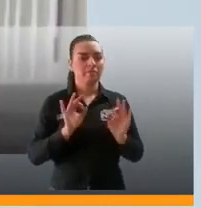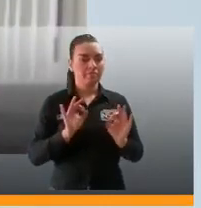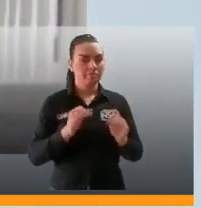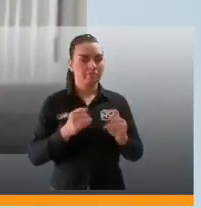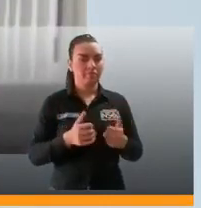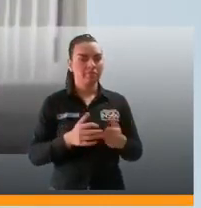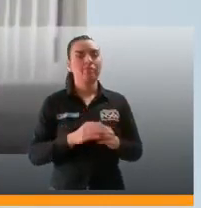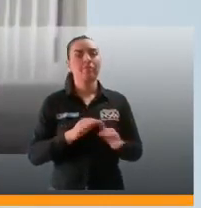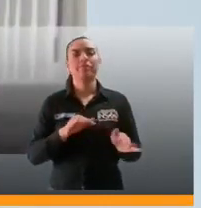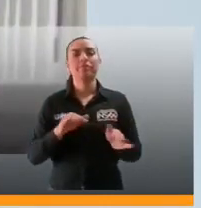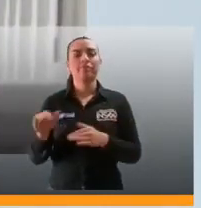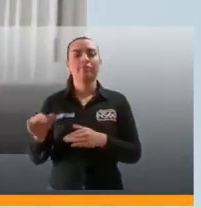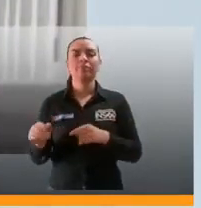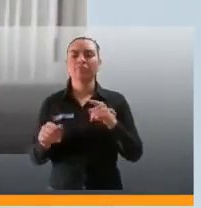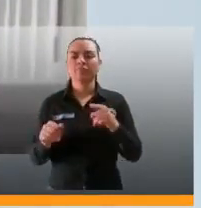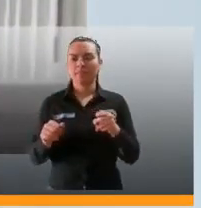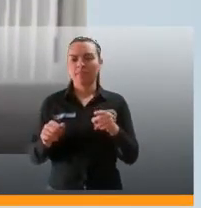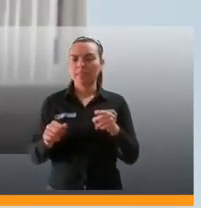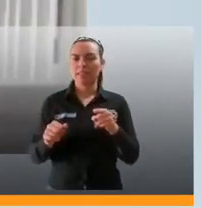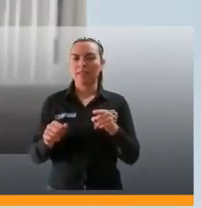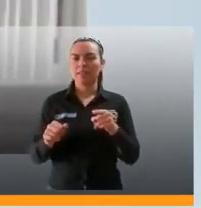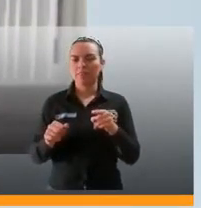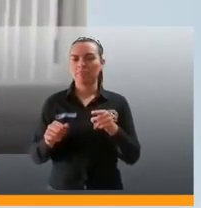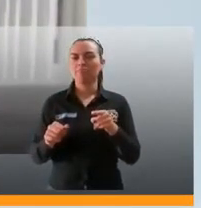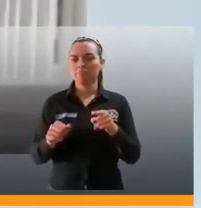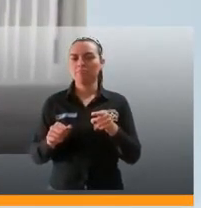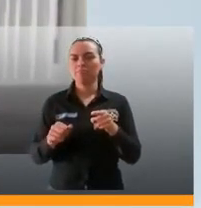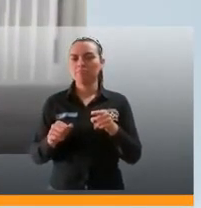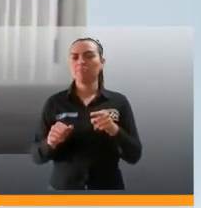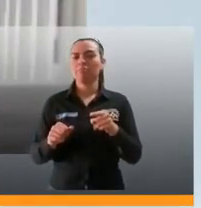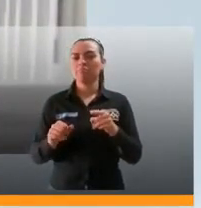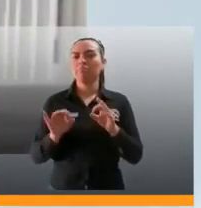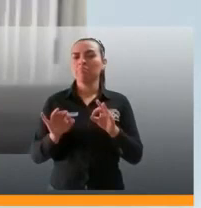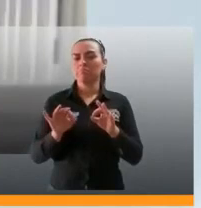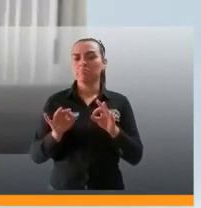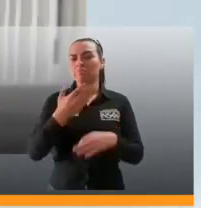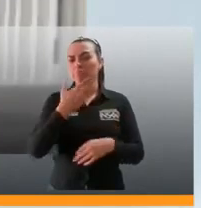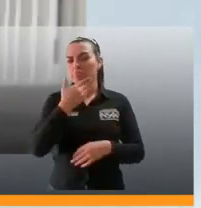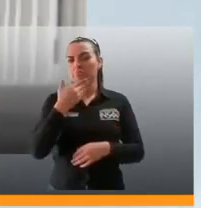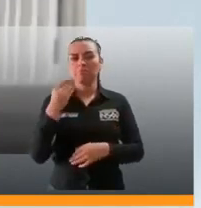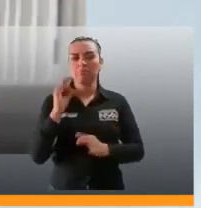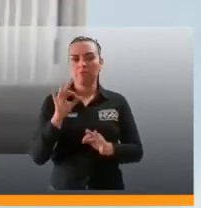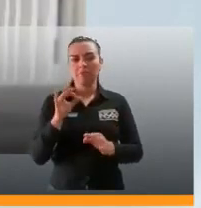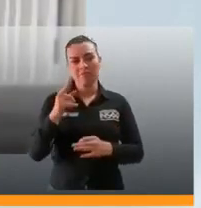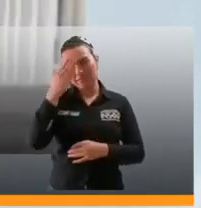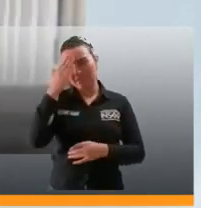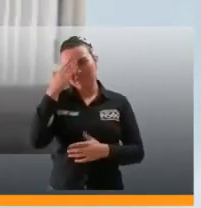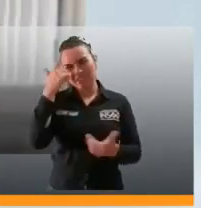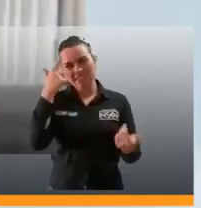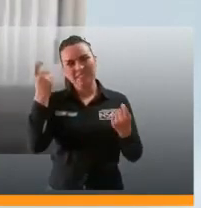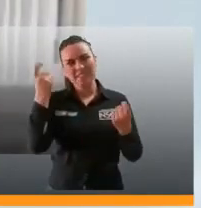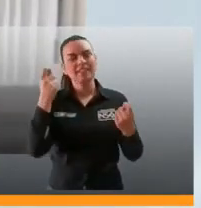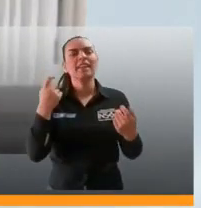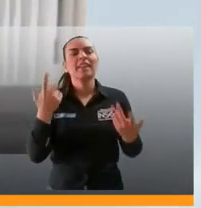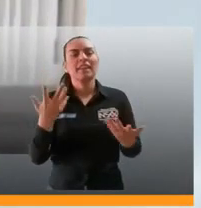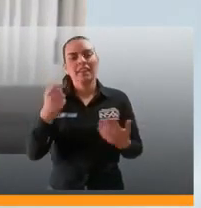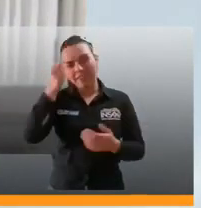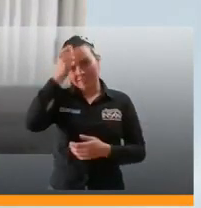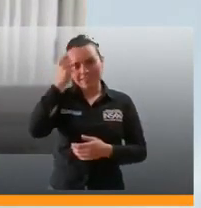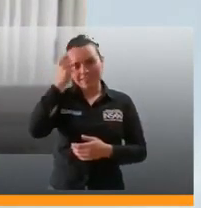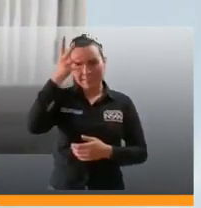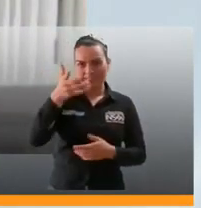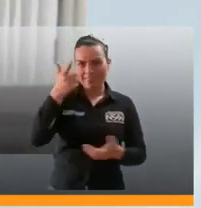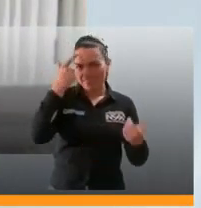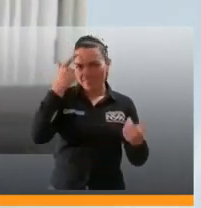Esta es tal vez una de las mejores cosas que podemos empezar a trabajar cuando pensamos en estrategias didácticas, ¿sí? Es decir,